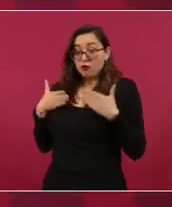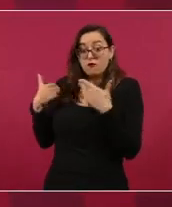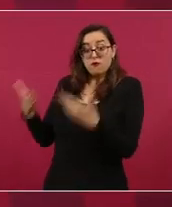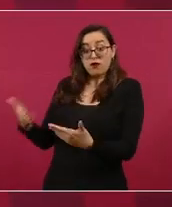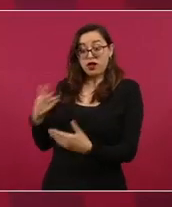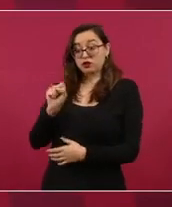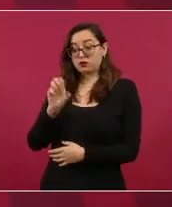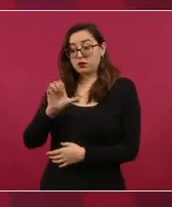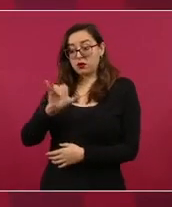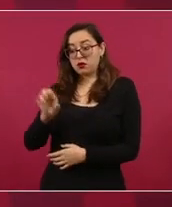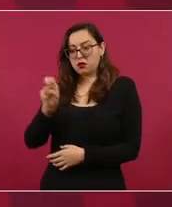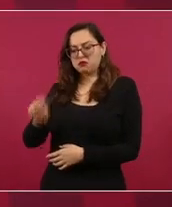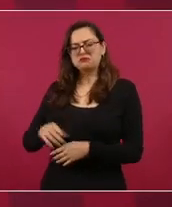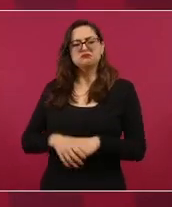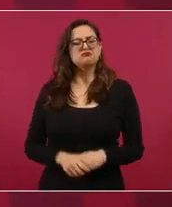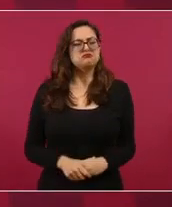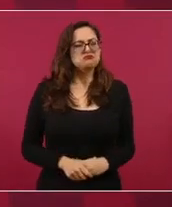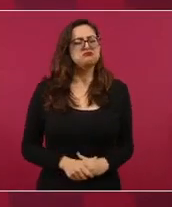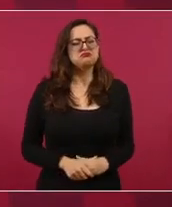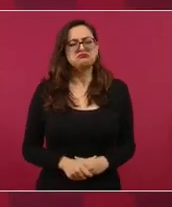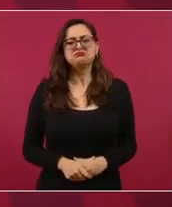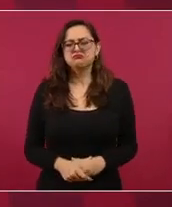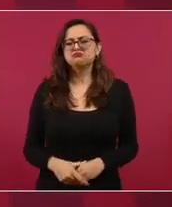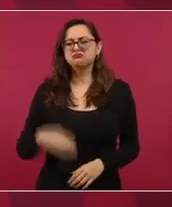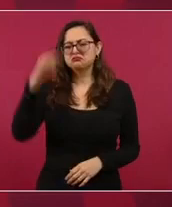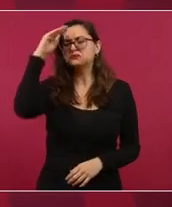van a apoyar